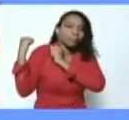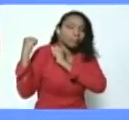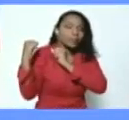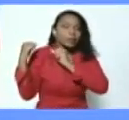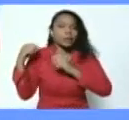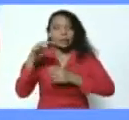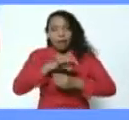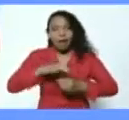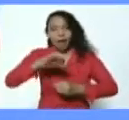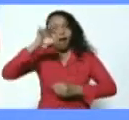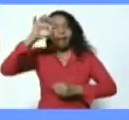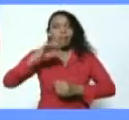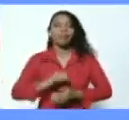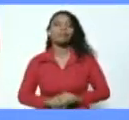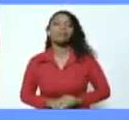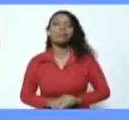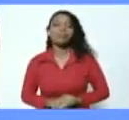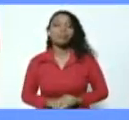alma.